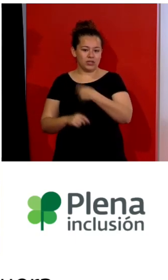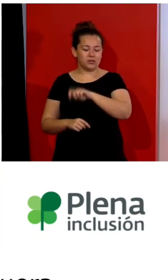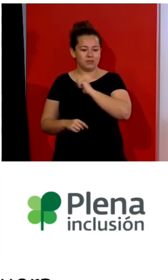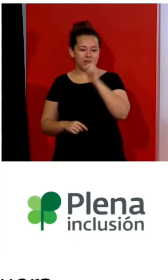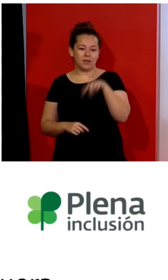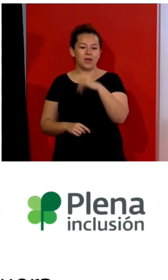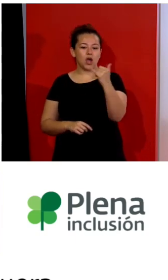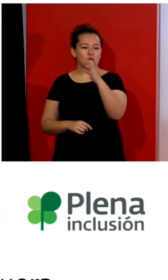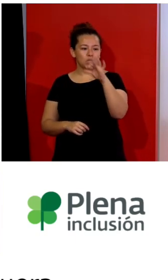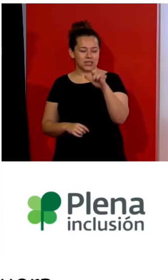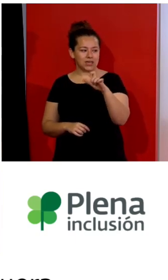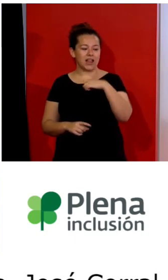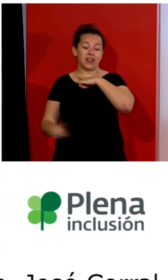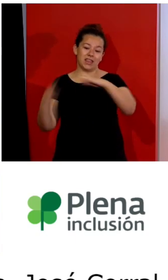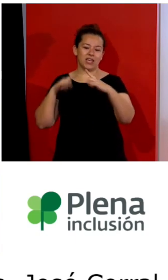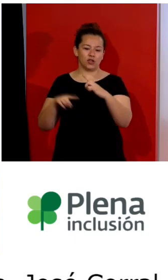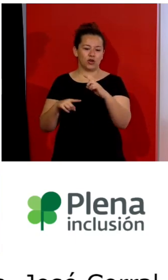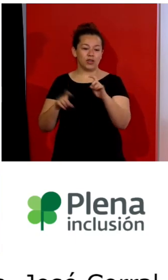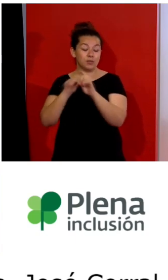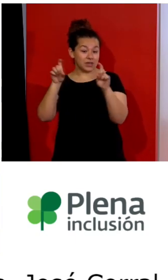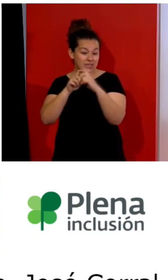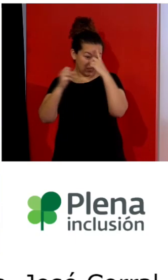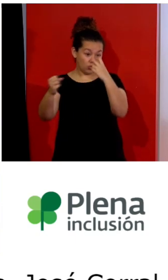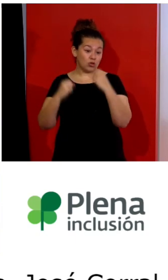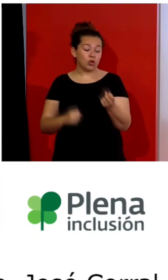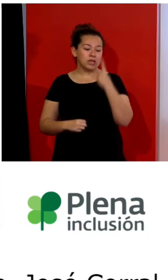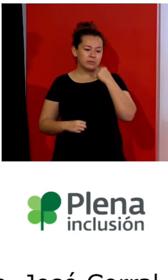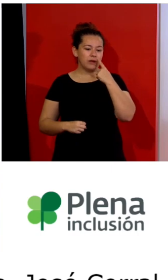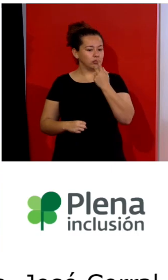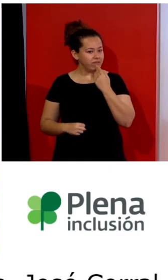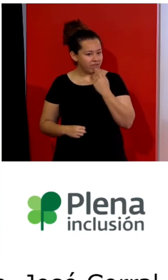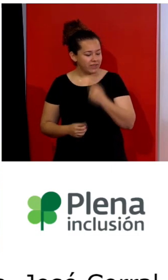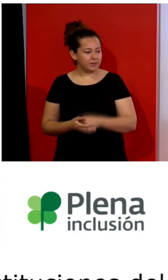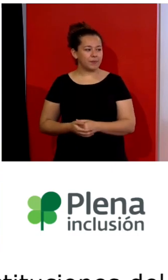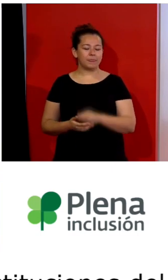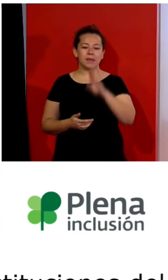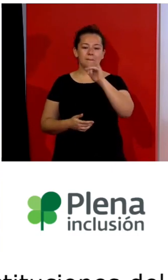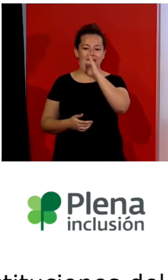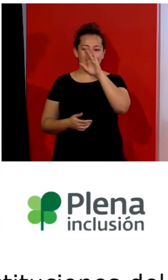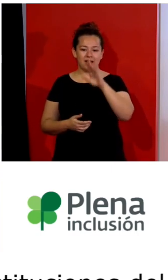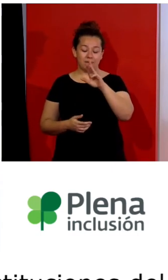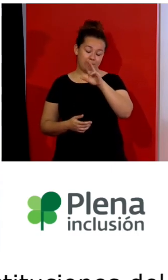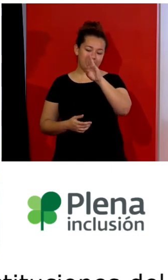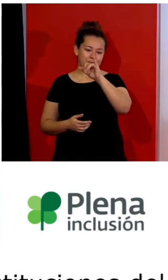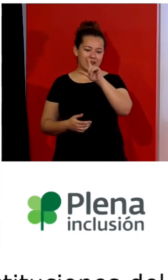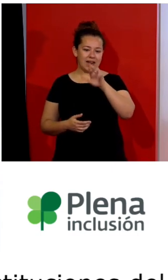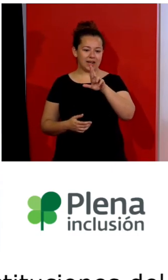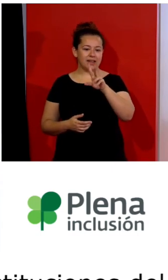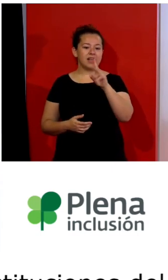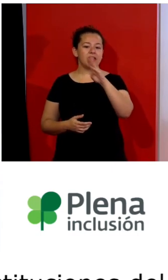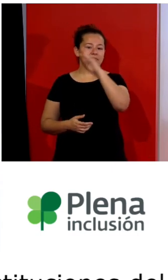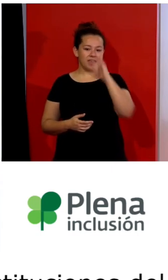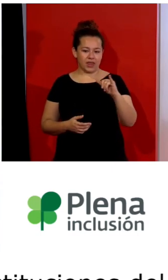Vallespín, director de Empresas e Instituciones del Banco Santander. Pilar Díaz López, secretaria de